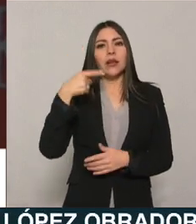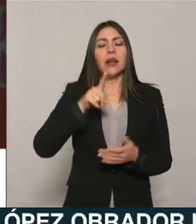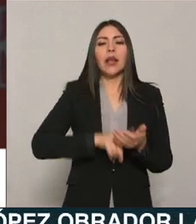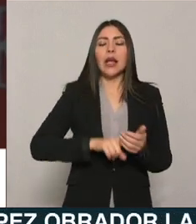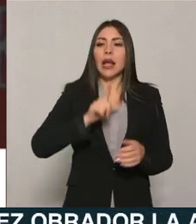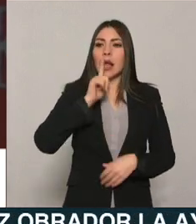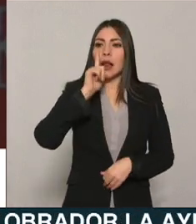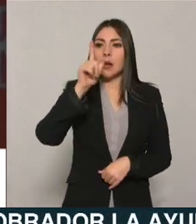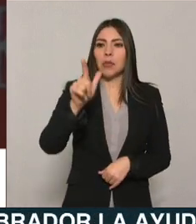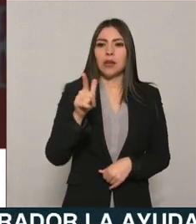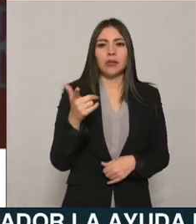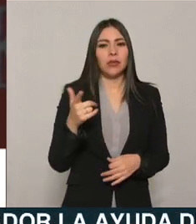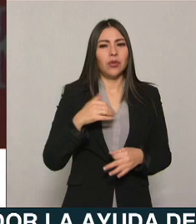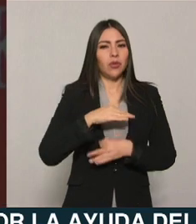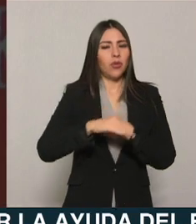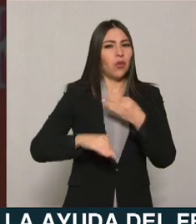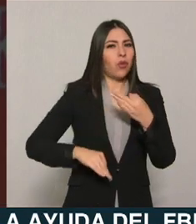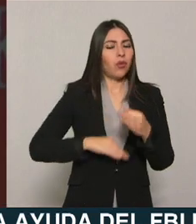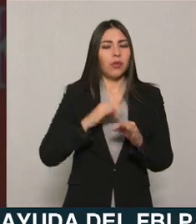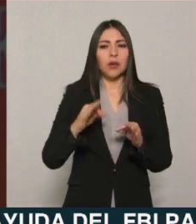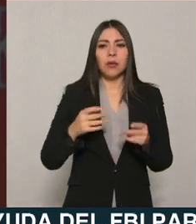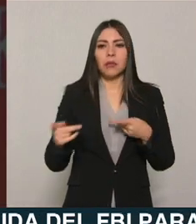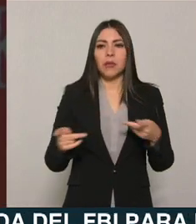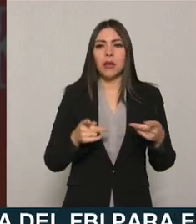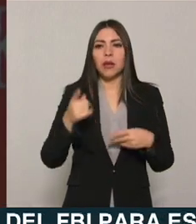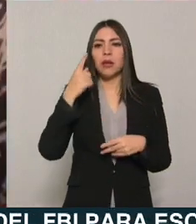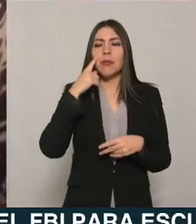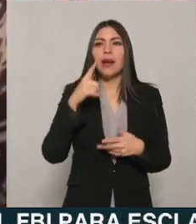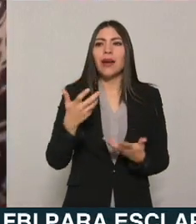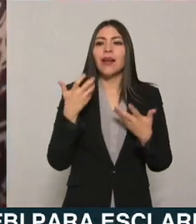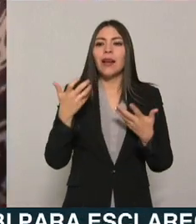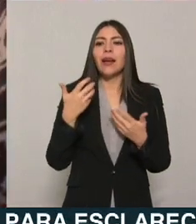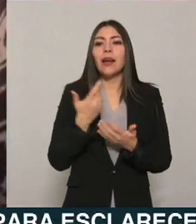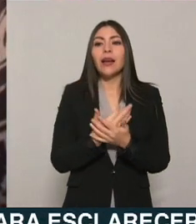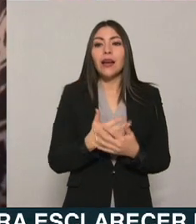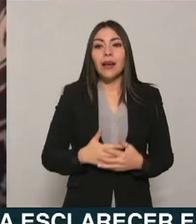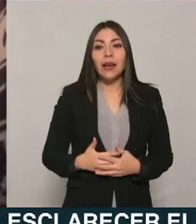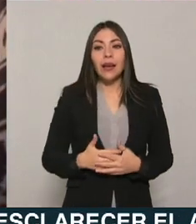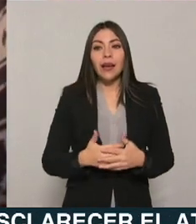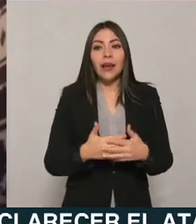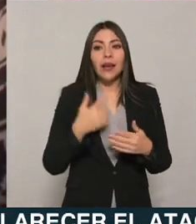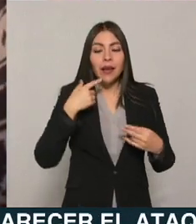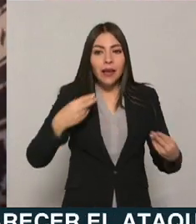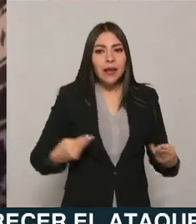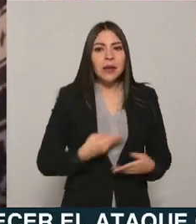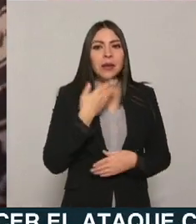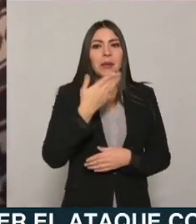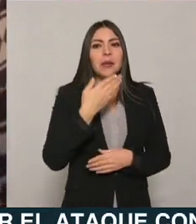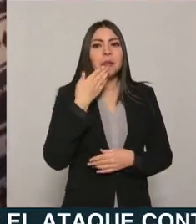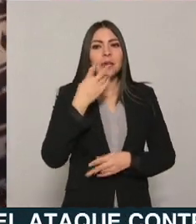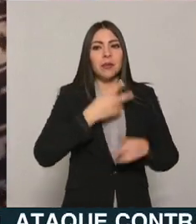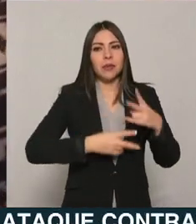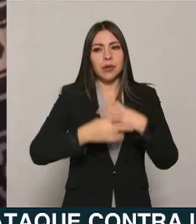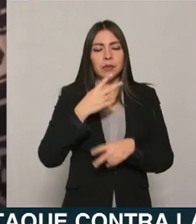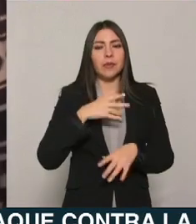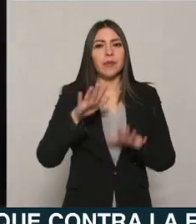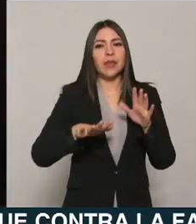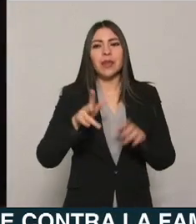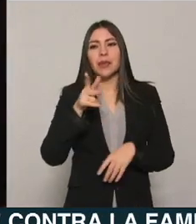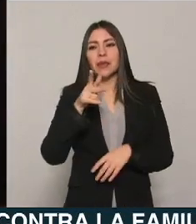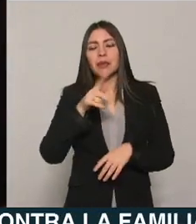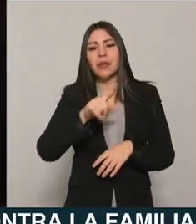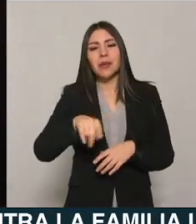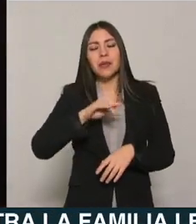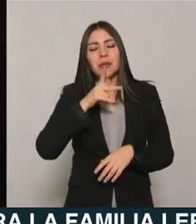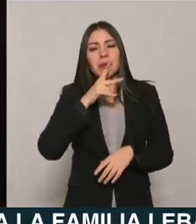alma, todo está preparado para dar la bienvenida. Resaltó que es una pérdida tan fuerte que los padres que